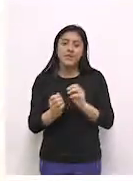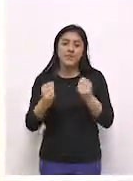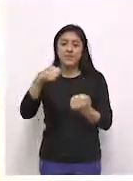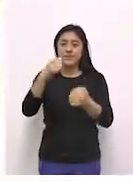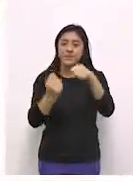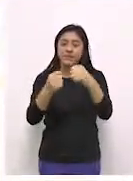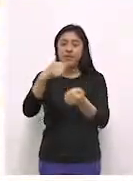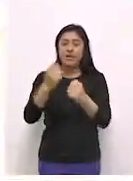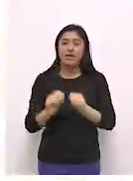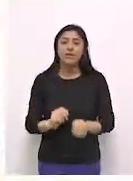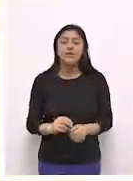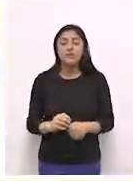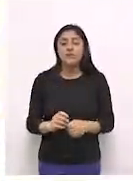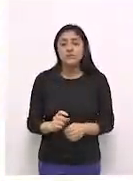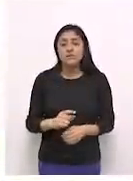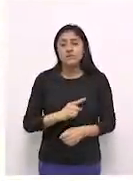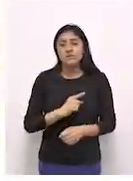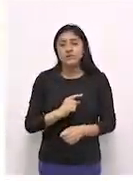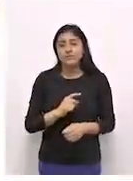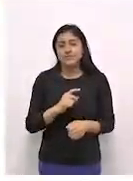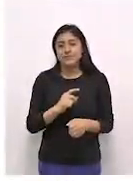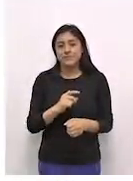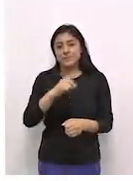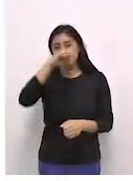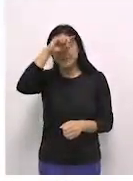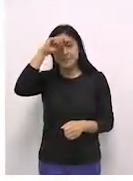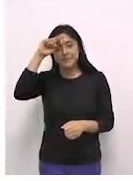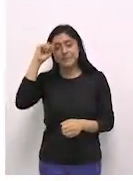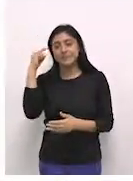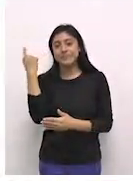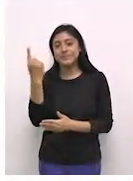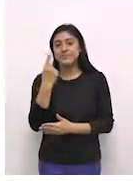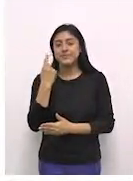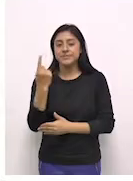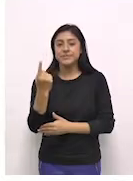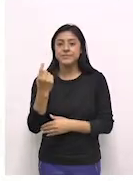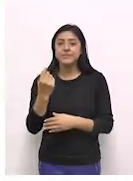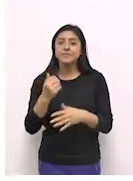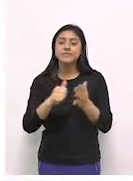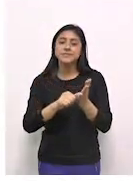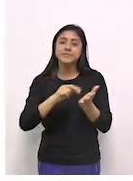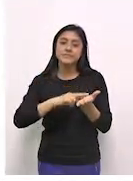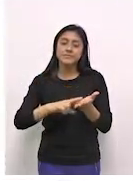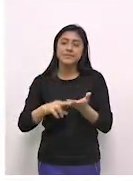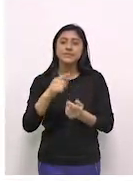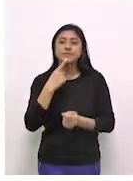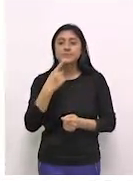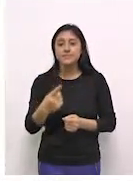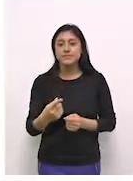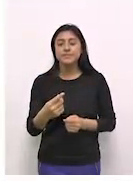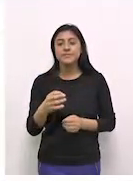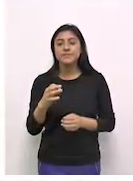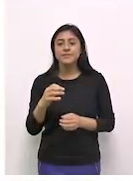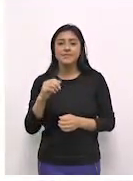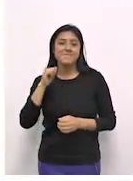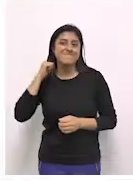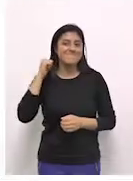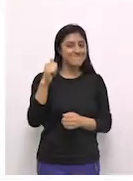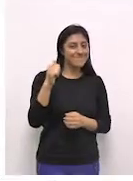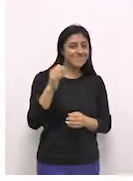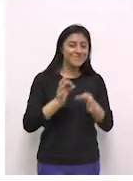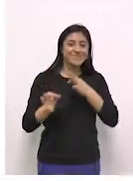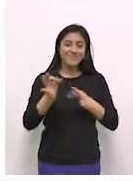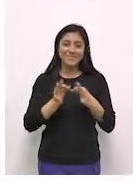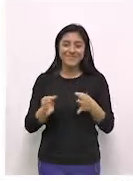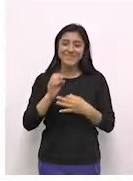amable a los tripulantes son parte de sus funciones. El empleado distinguido de esta semana dice que la mejor oficina es